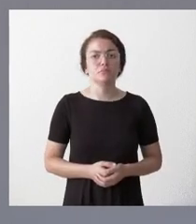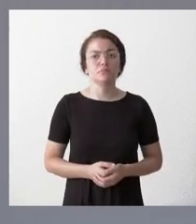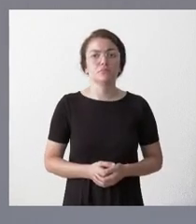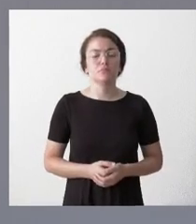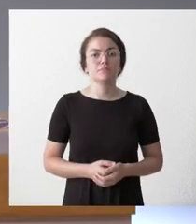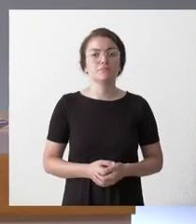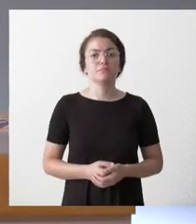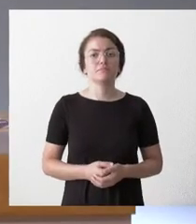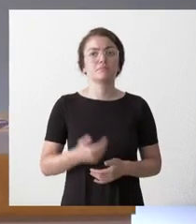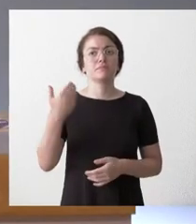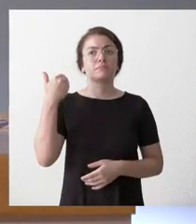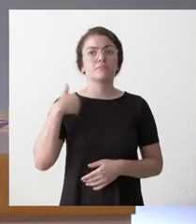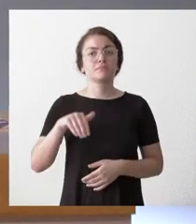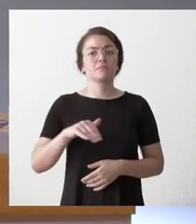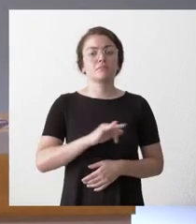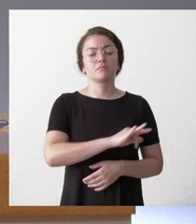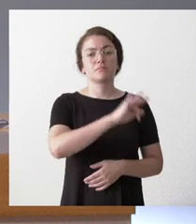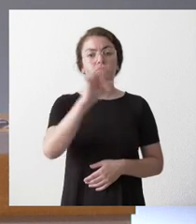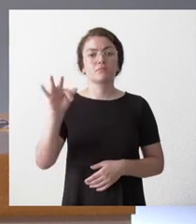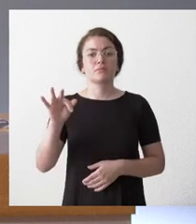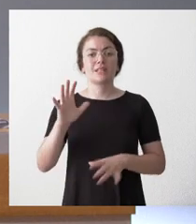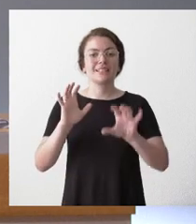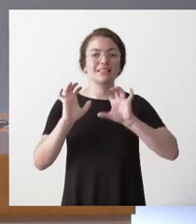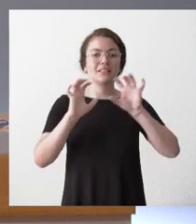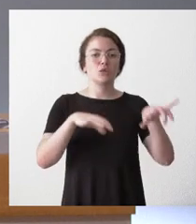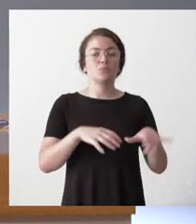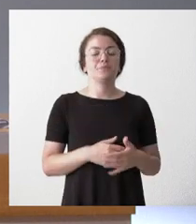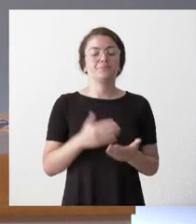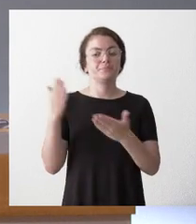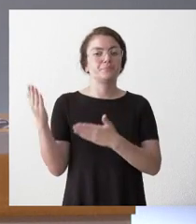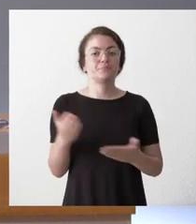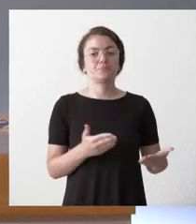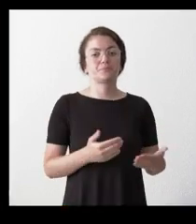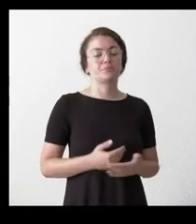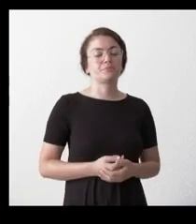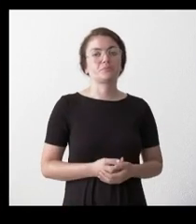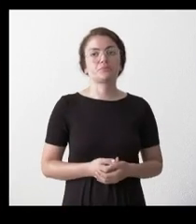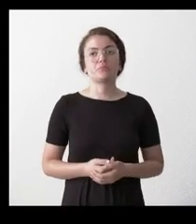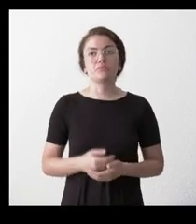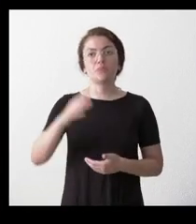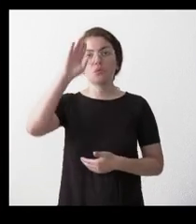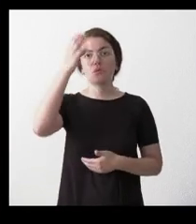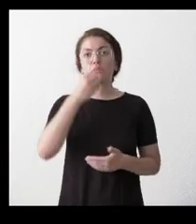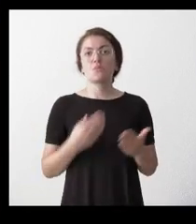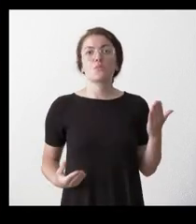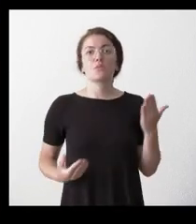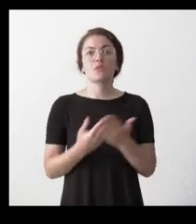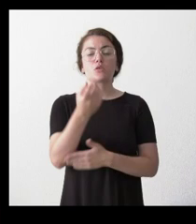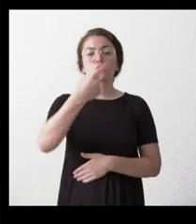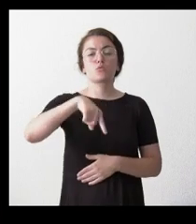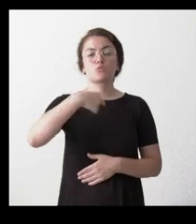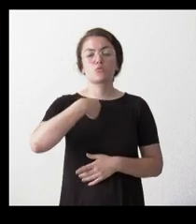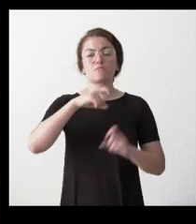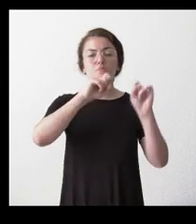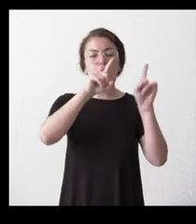paso también hoy a Elizabeth Alba, de ILEÓN. Cuando quieras, adelante, Elizabeth. Hola, buenos días a todos. Yo tengo varias